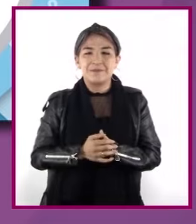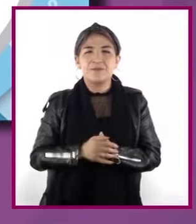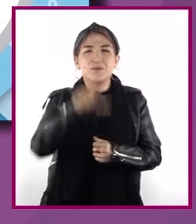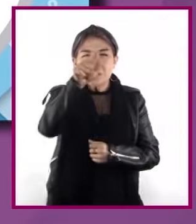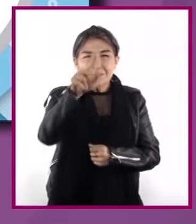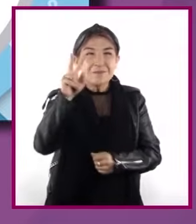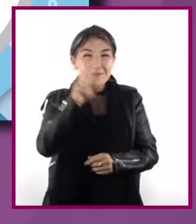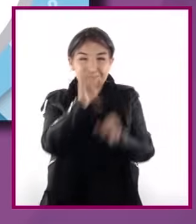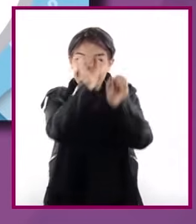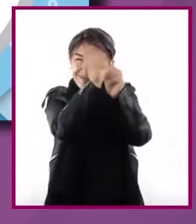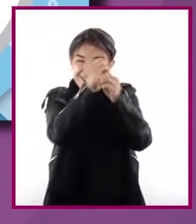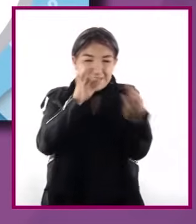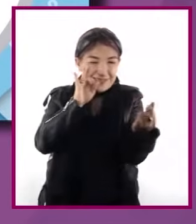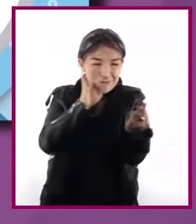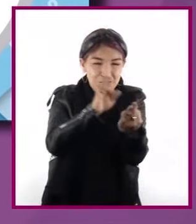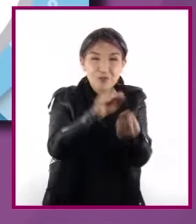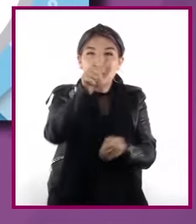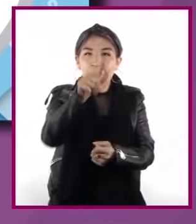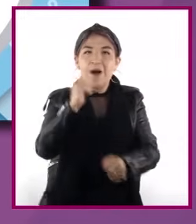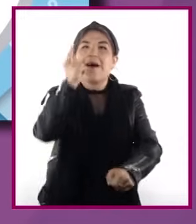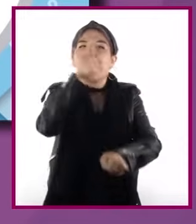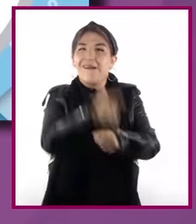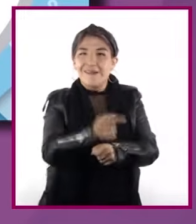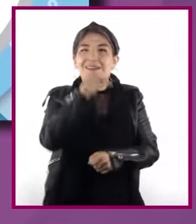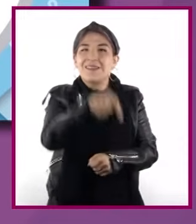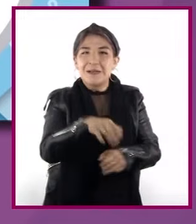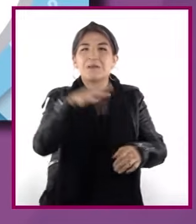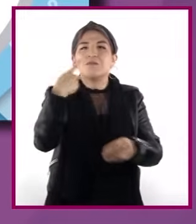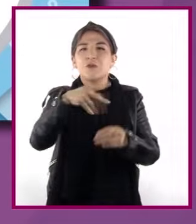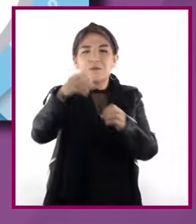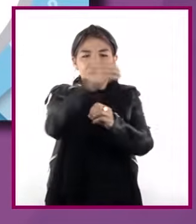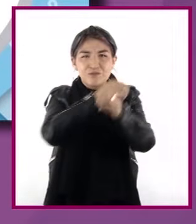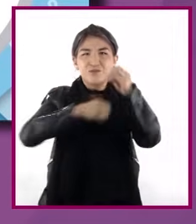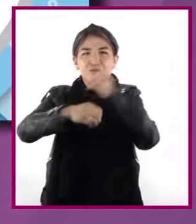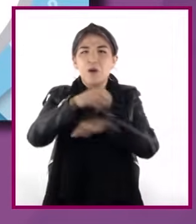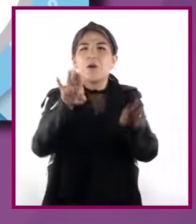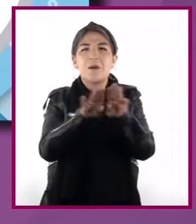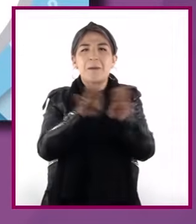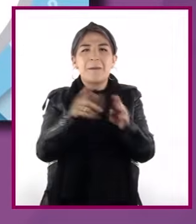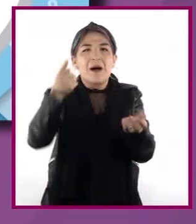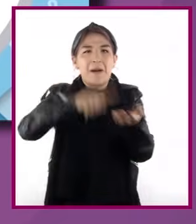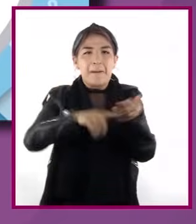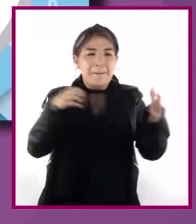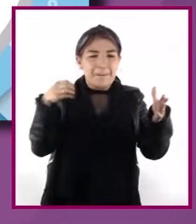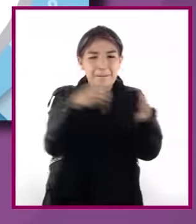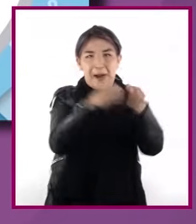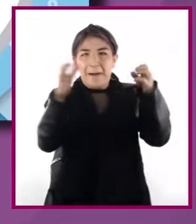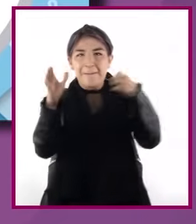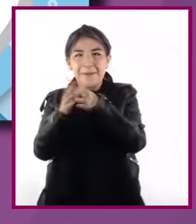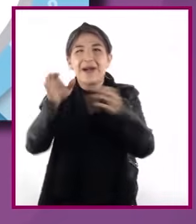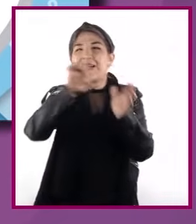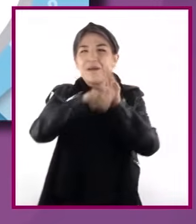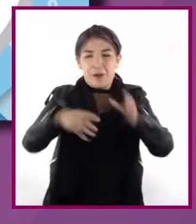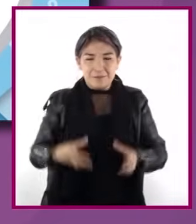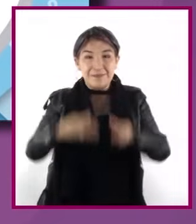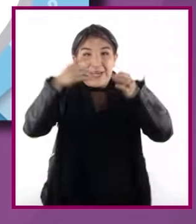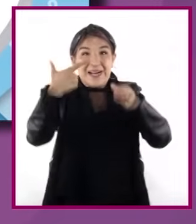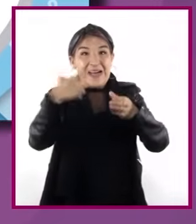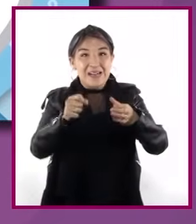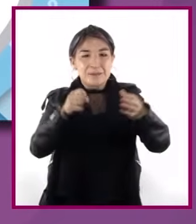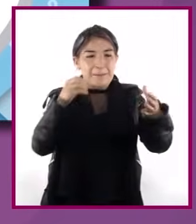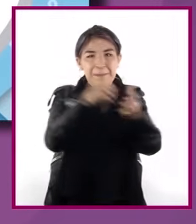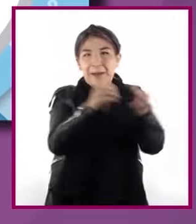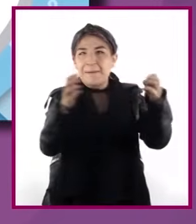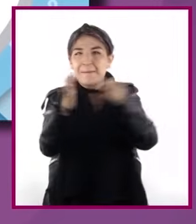Acérquense a mirarme y descubrirán que mis partículas están en constante colisión con las paredes del recipiente que me contiene.